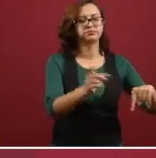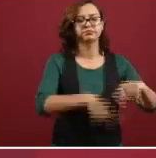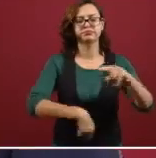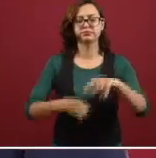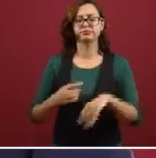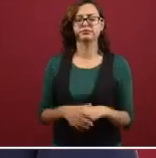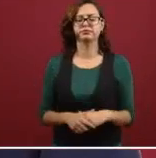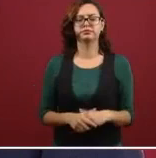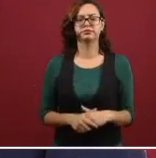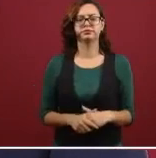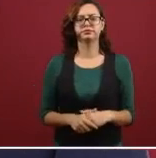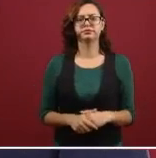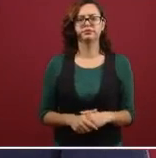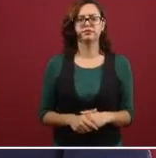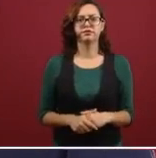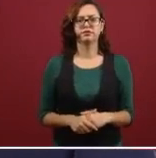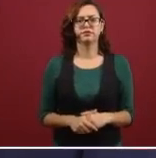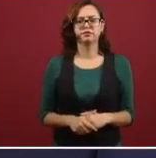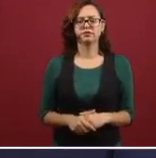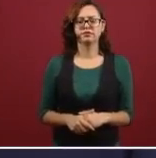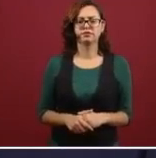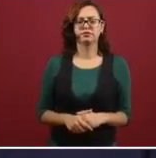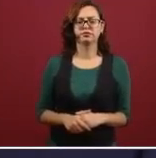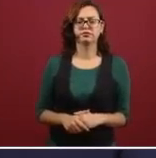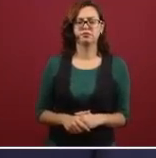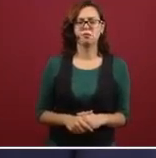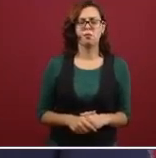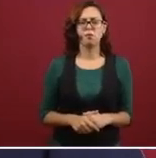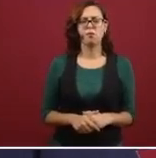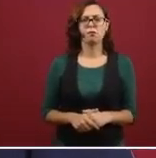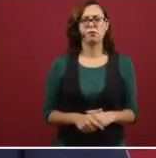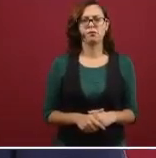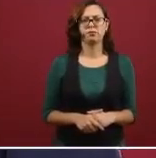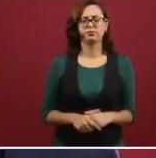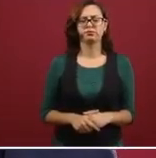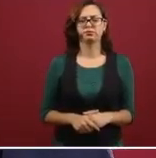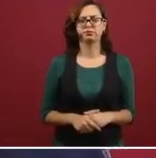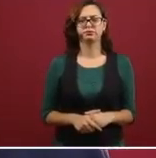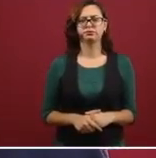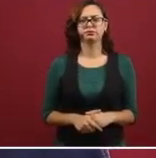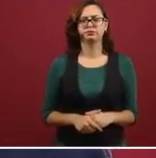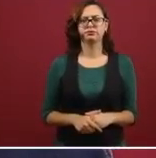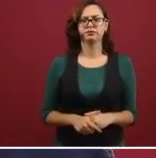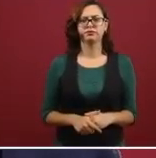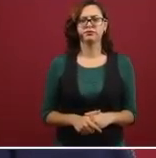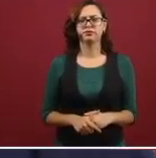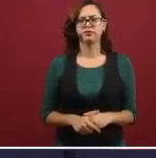Y lo mismo en el caso de